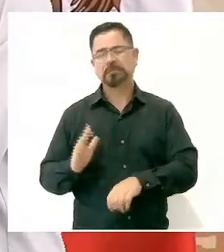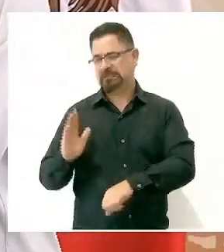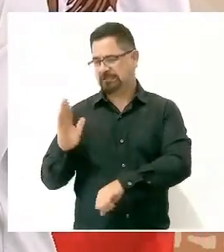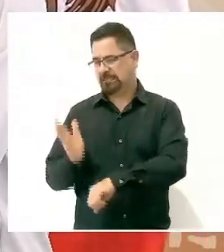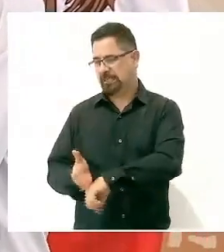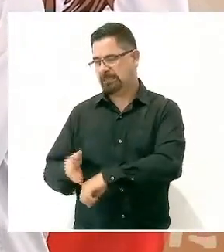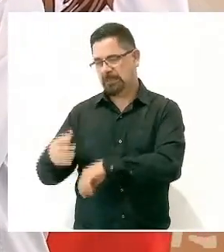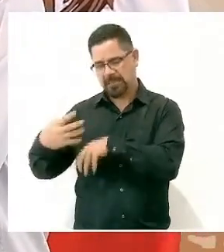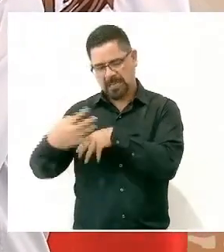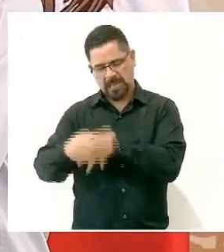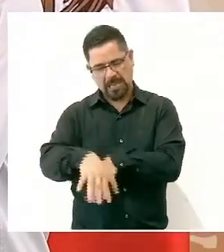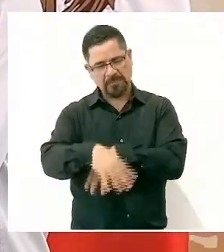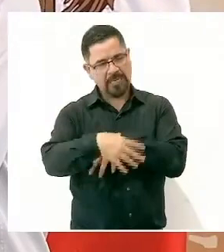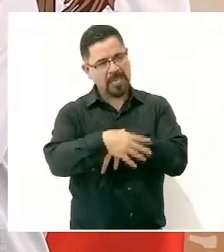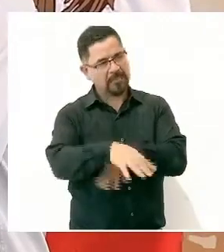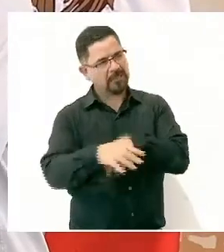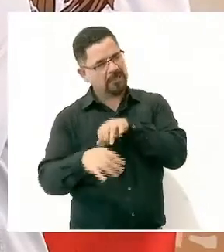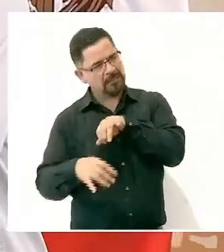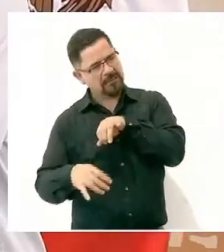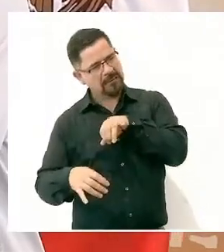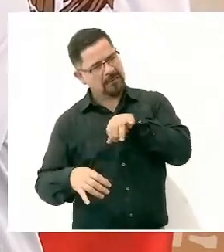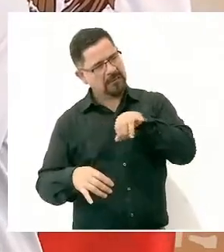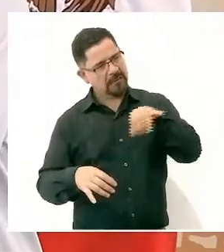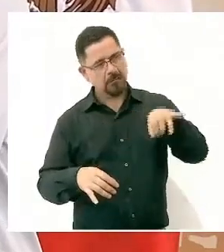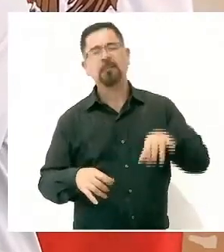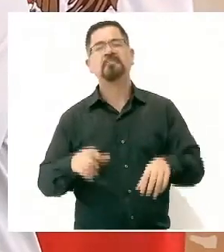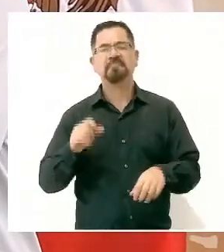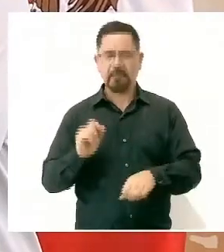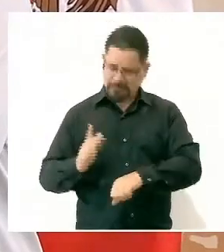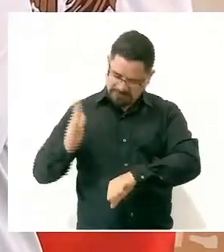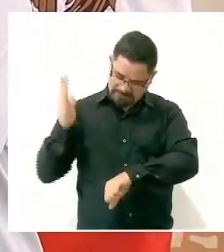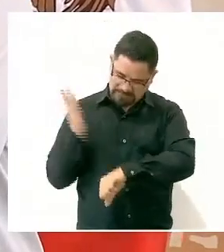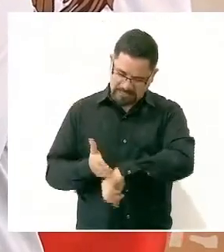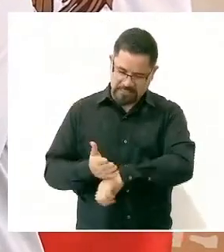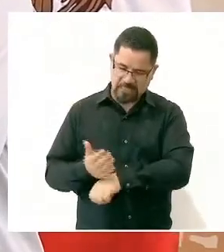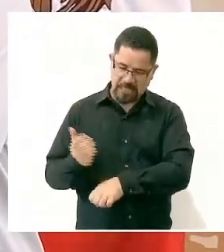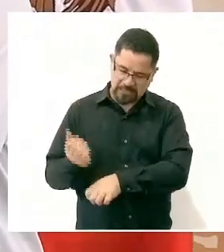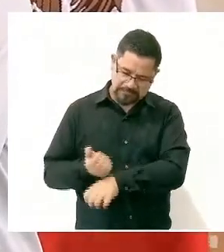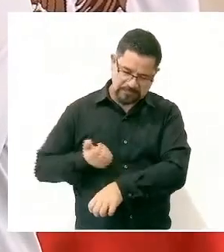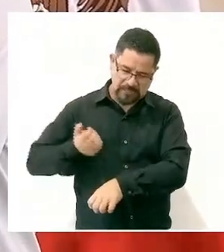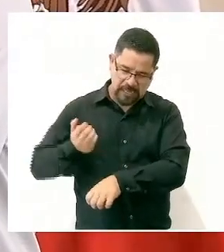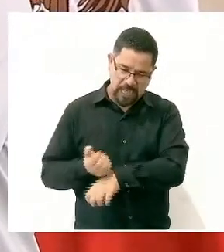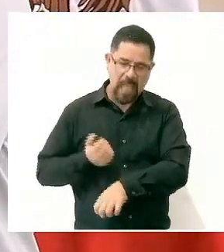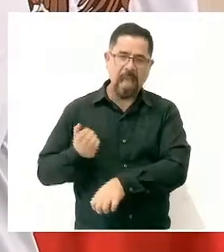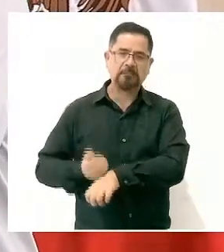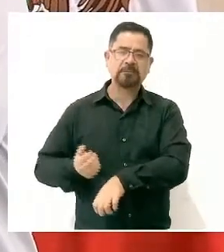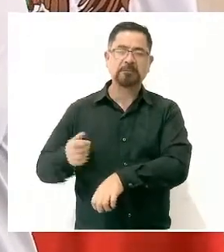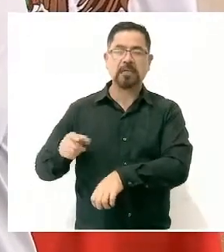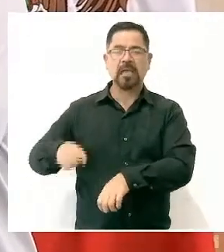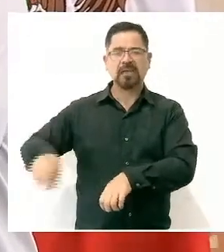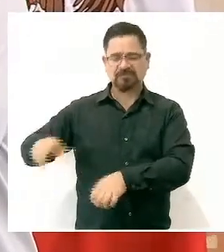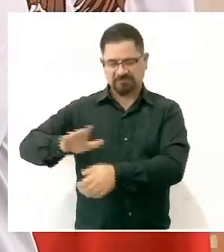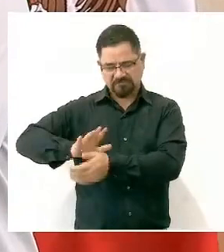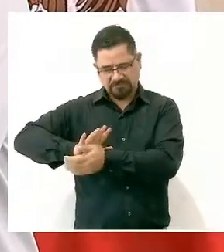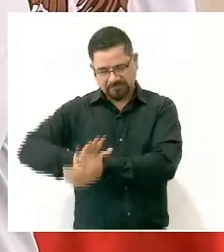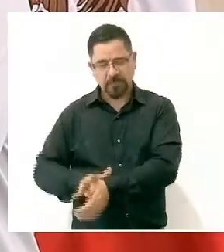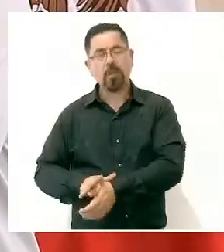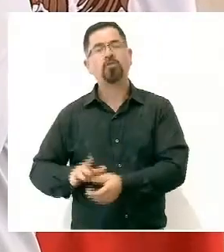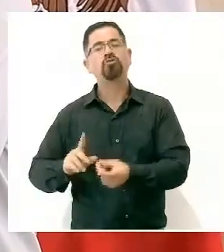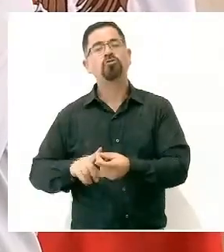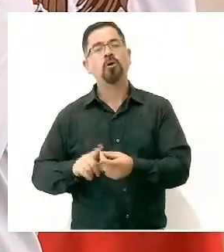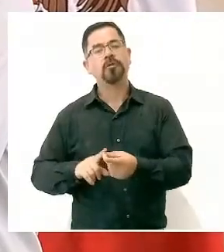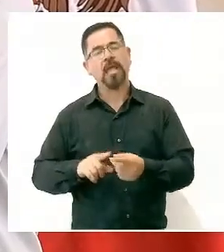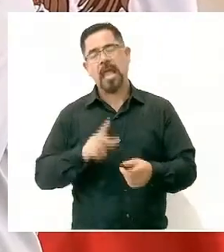deportaciones y por las condiciones de esclavitud a que eran sometidos en el sureste